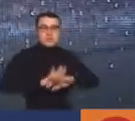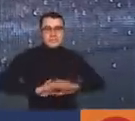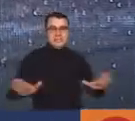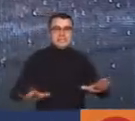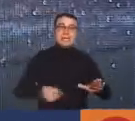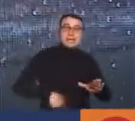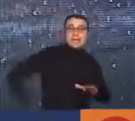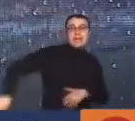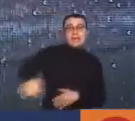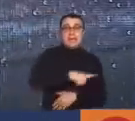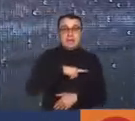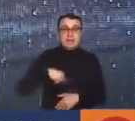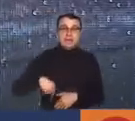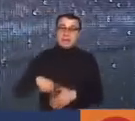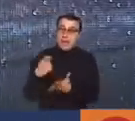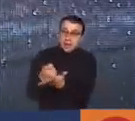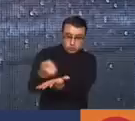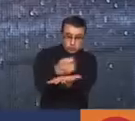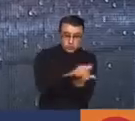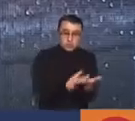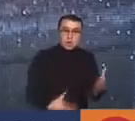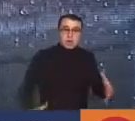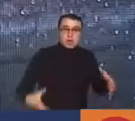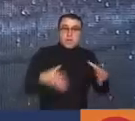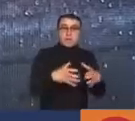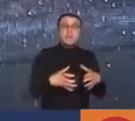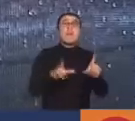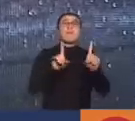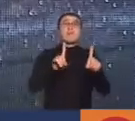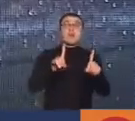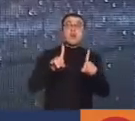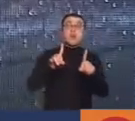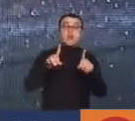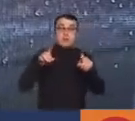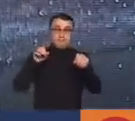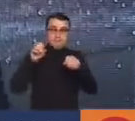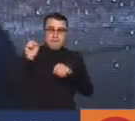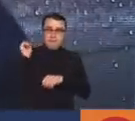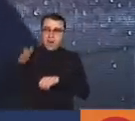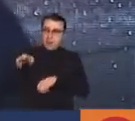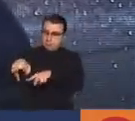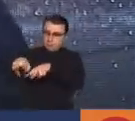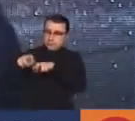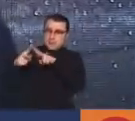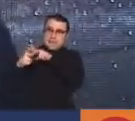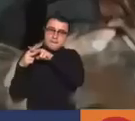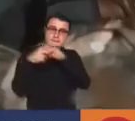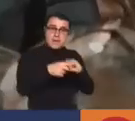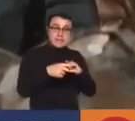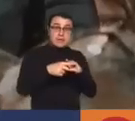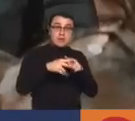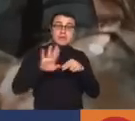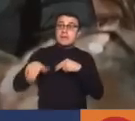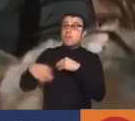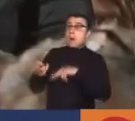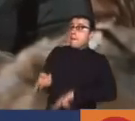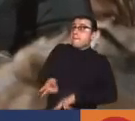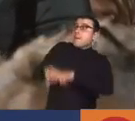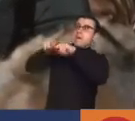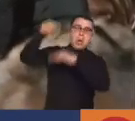para recibir crédito con tasa de interés subsidiada. Porque es que cuando uno dice cómo sacamos a la gente de la